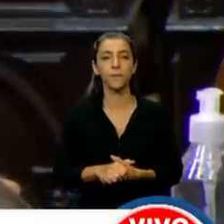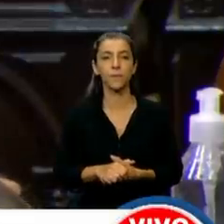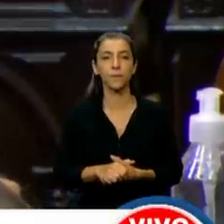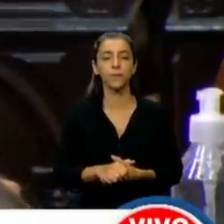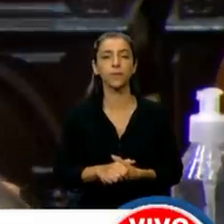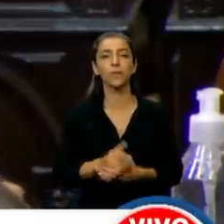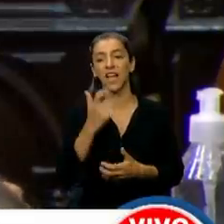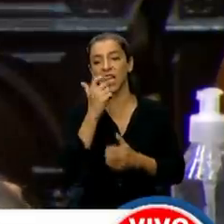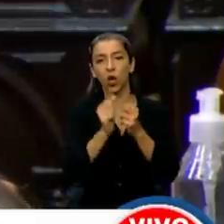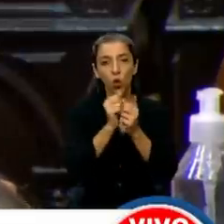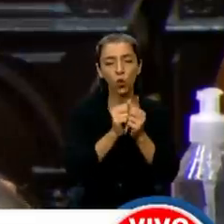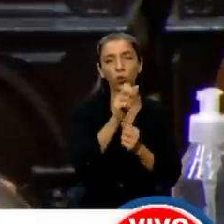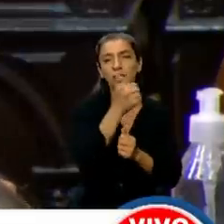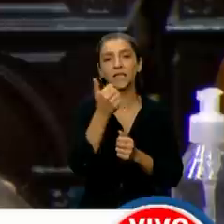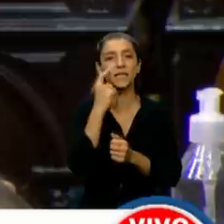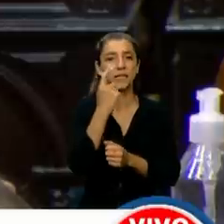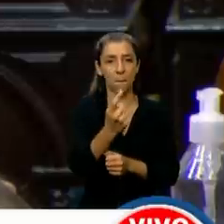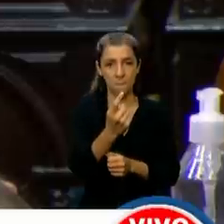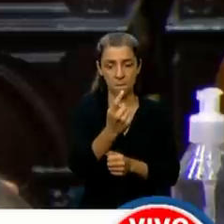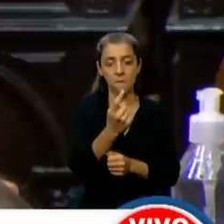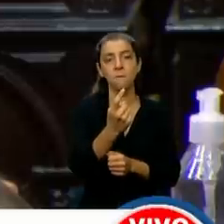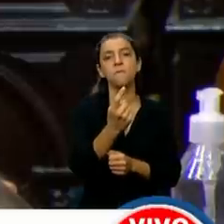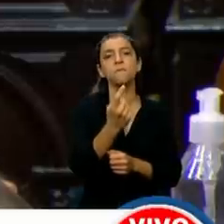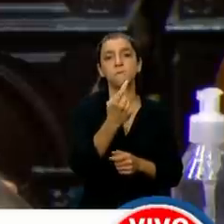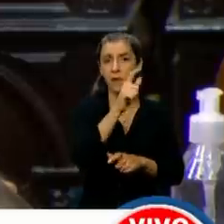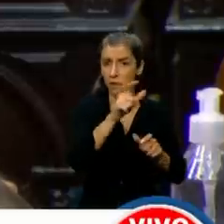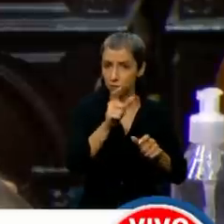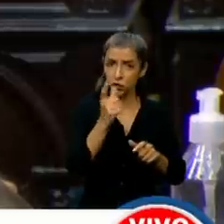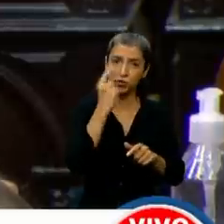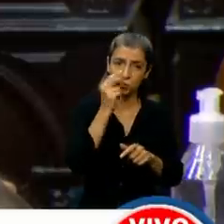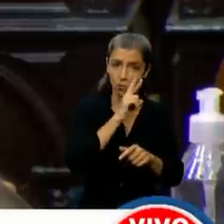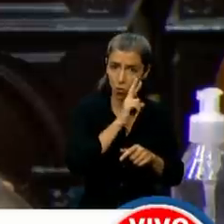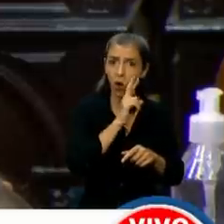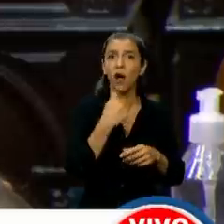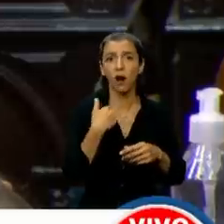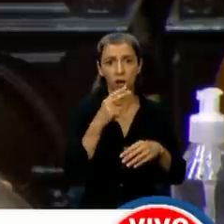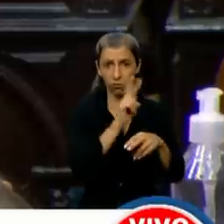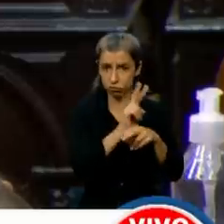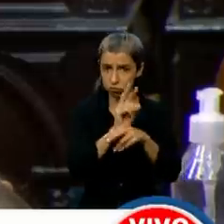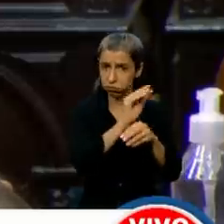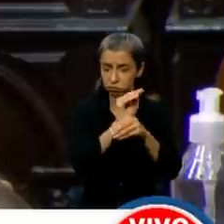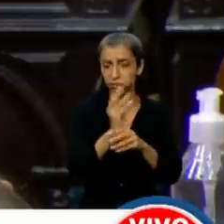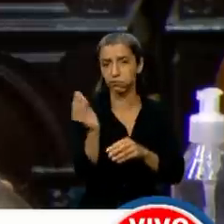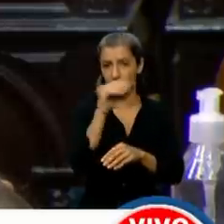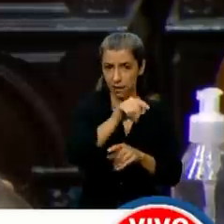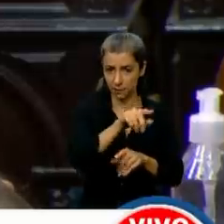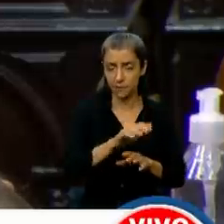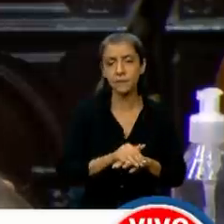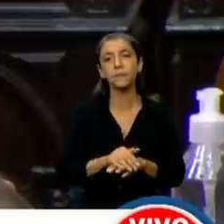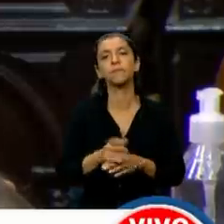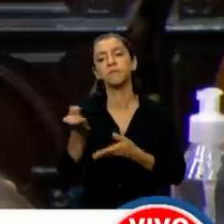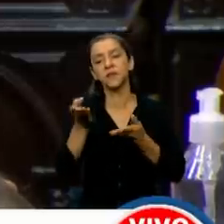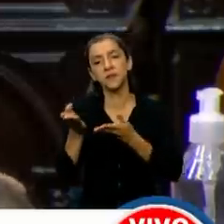industria 66 mil trabajadores y trabajadoras cubiertos por el rey pero no servicios artísticos culturales